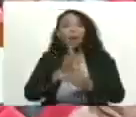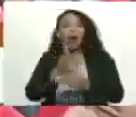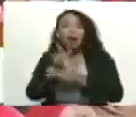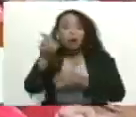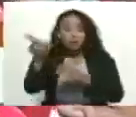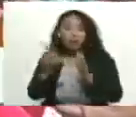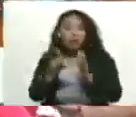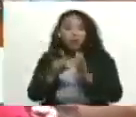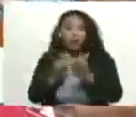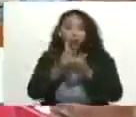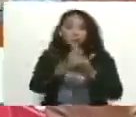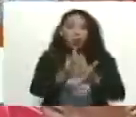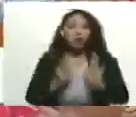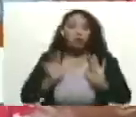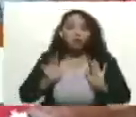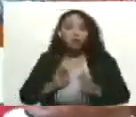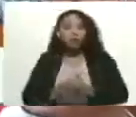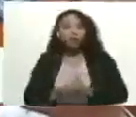Bicentenario.